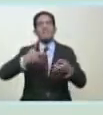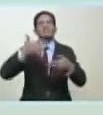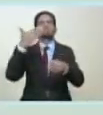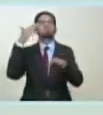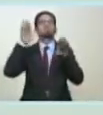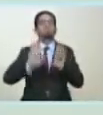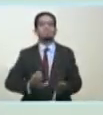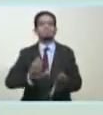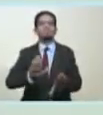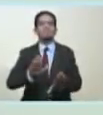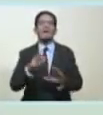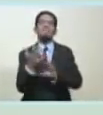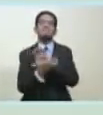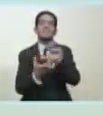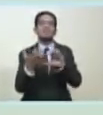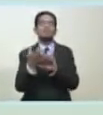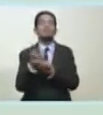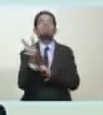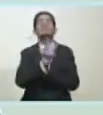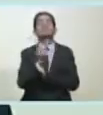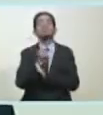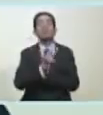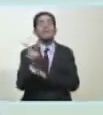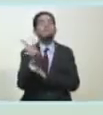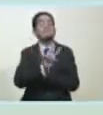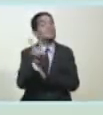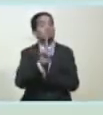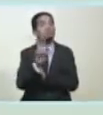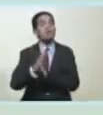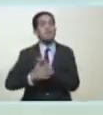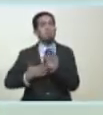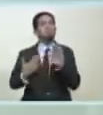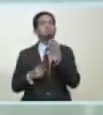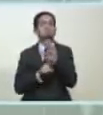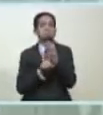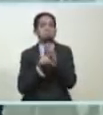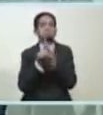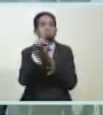que supere sus problemas. No detendrán a Venezuela.